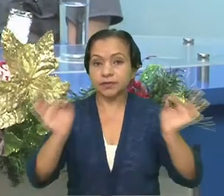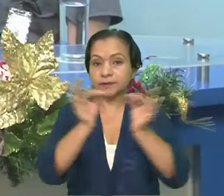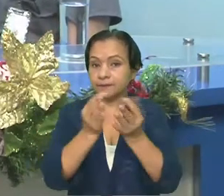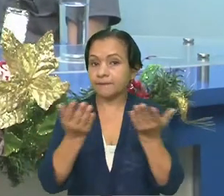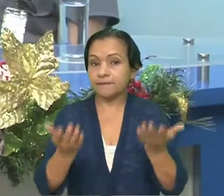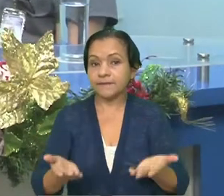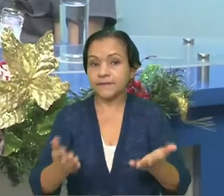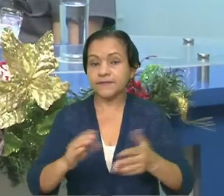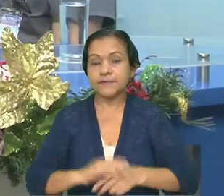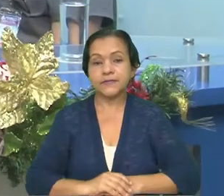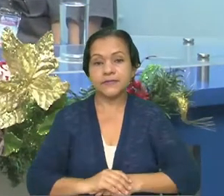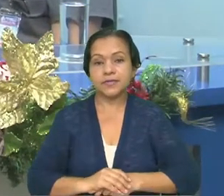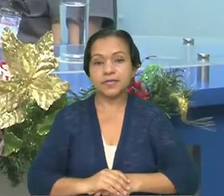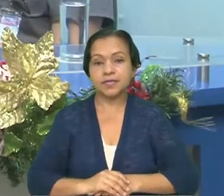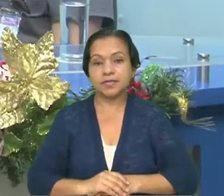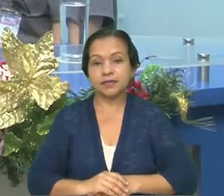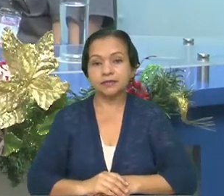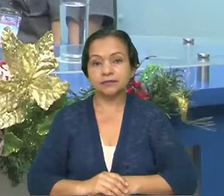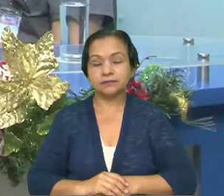Bien.